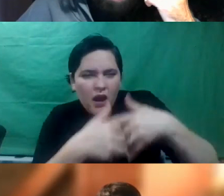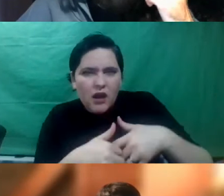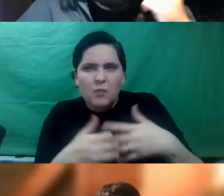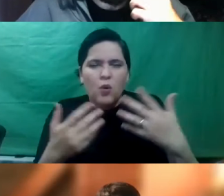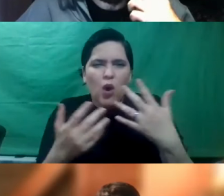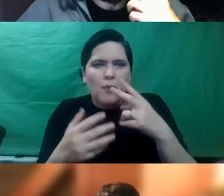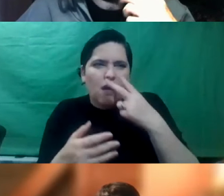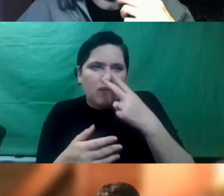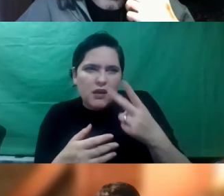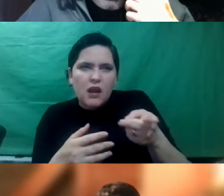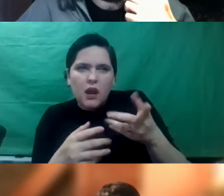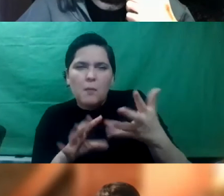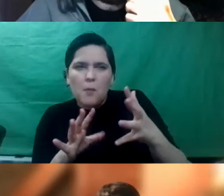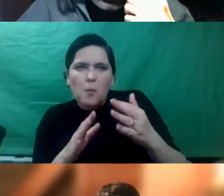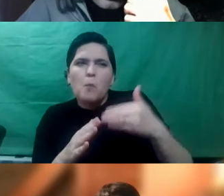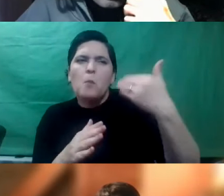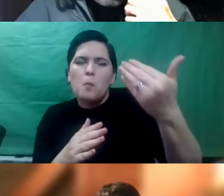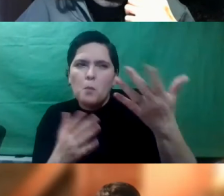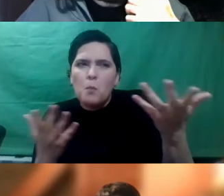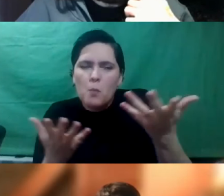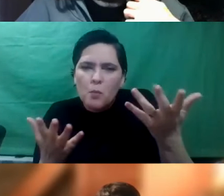llama también los distintos pronósticos que podría tener